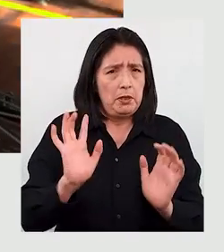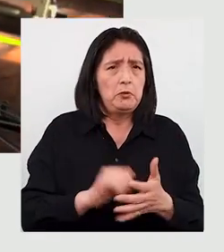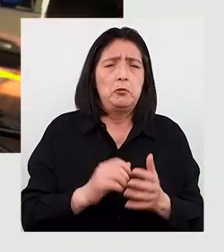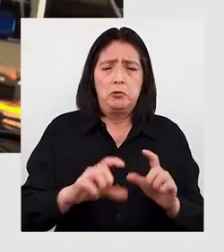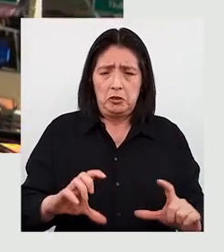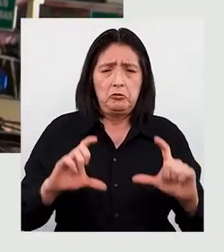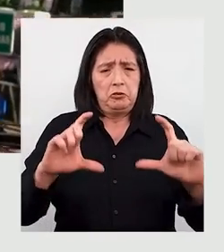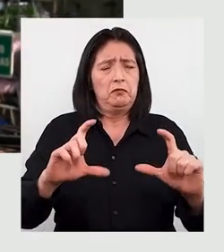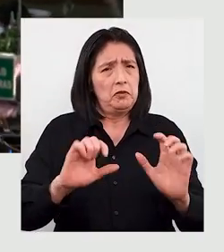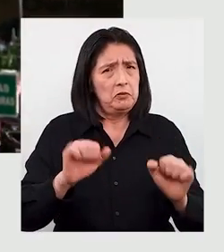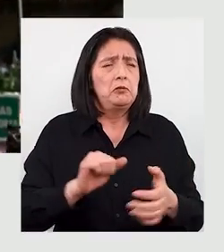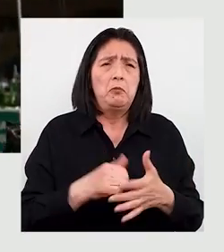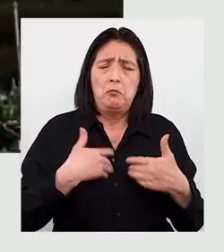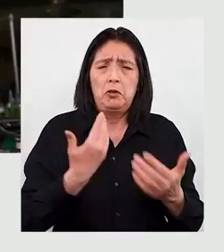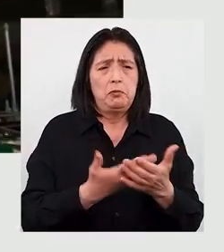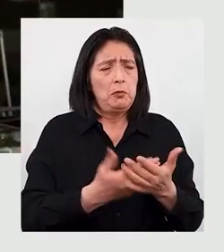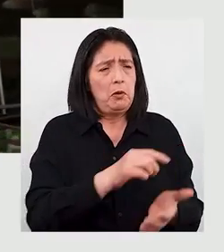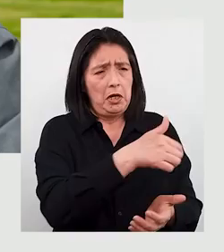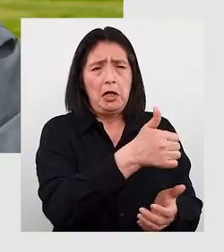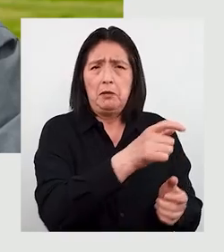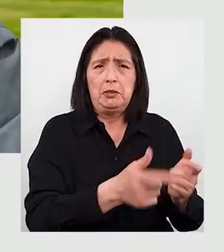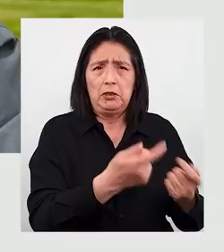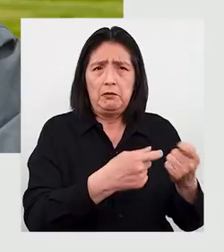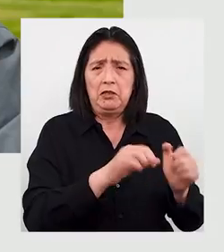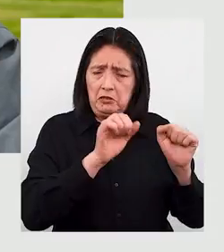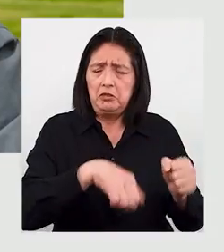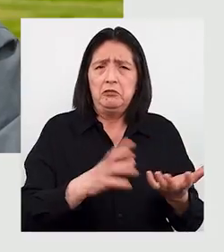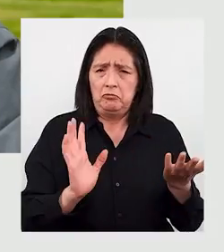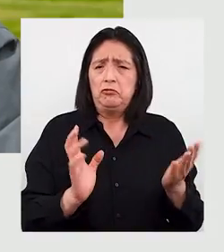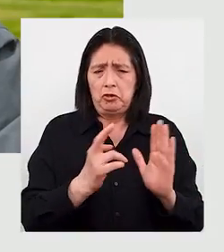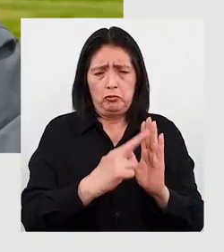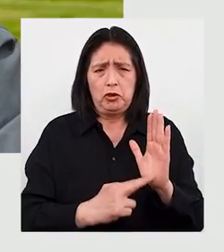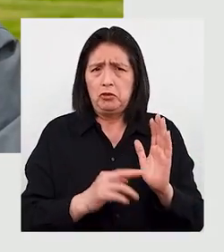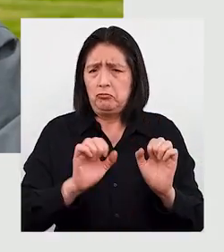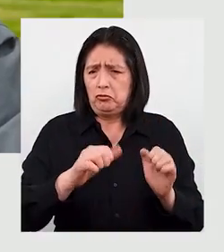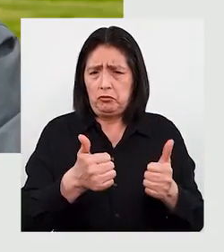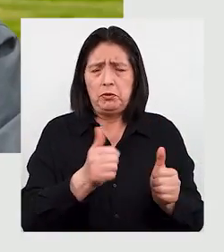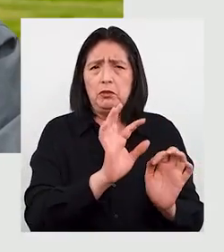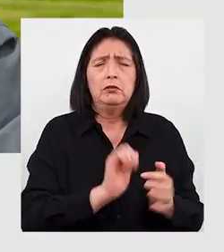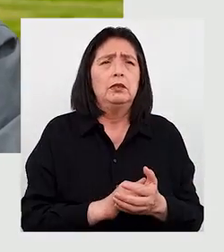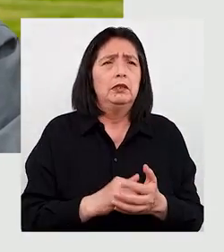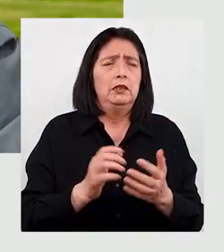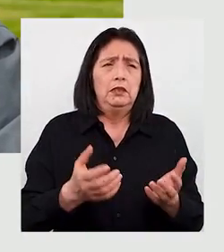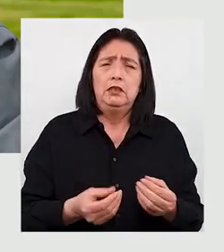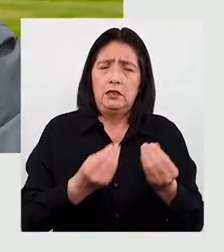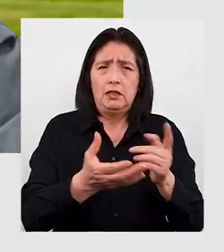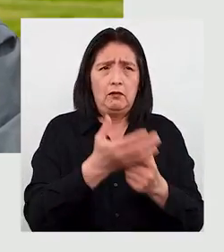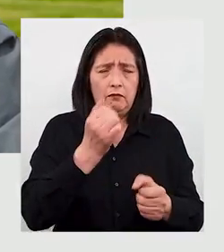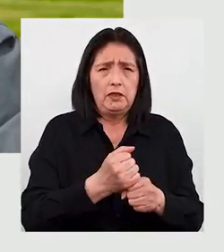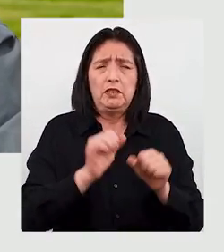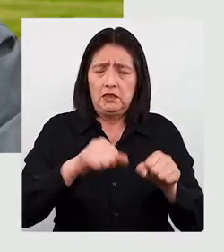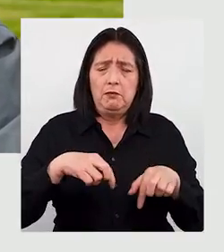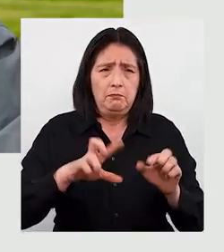esta certificación, tú puedes demostrar a tu cliente que estás cumpliendo con estos requisitos y le da confianza